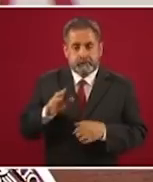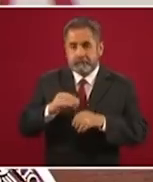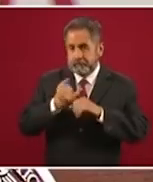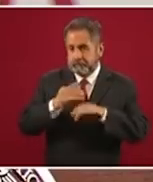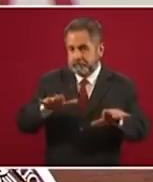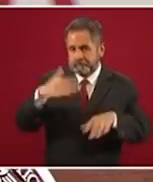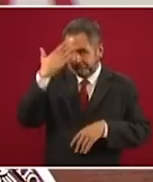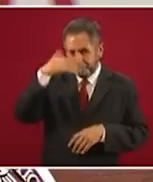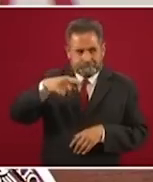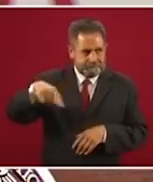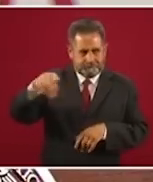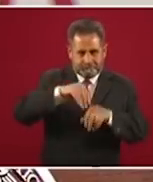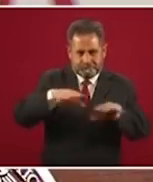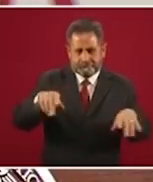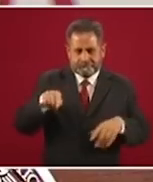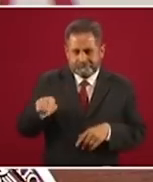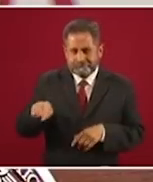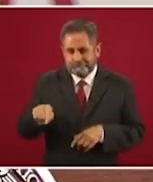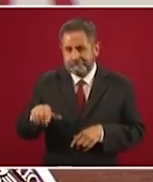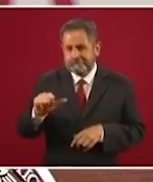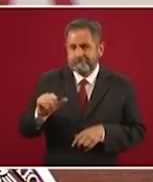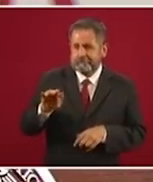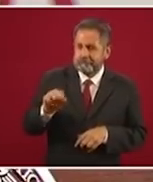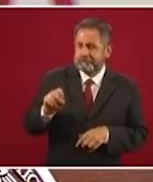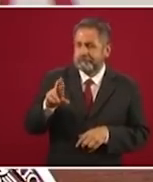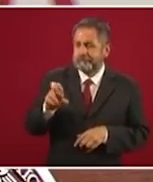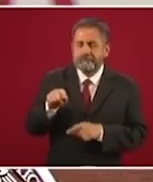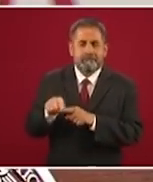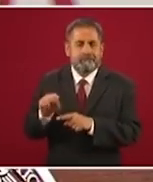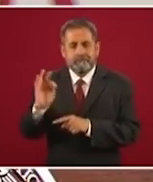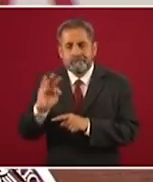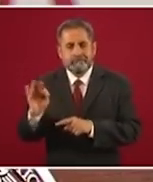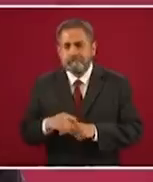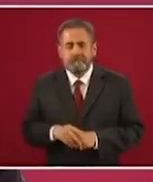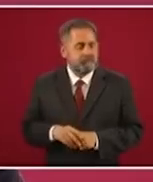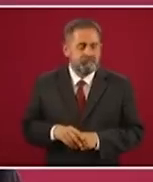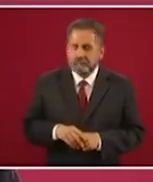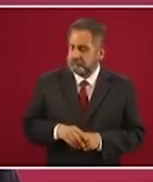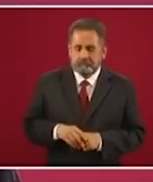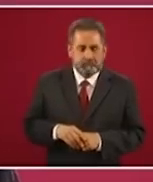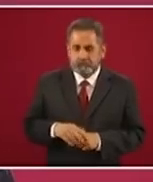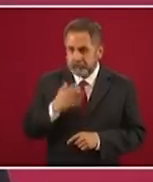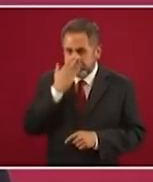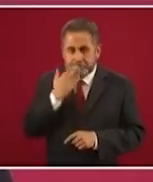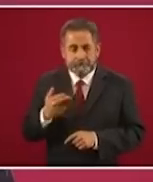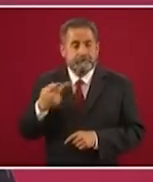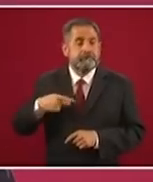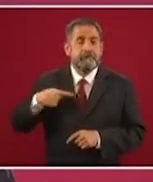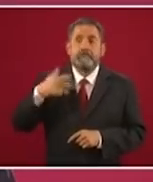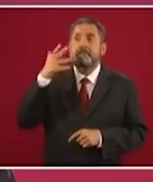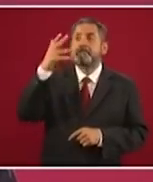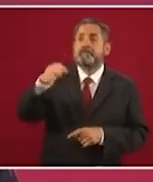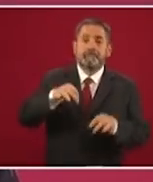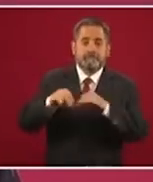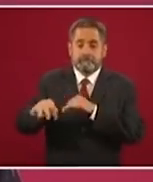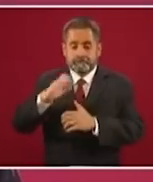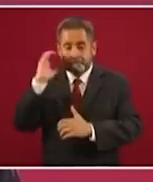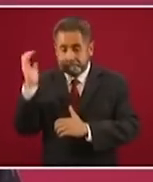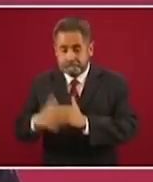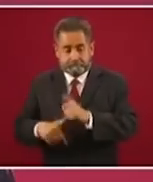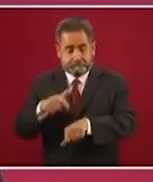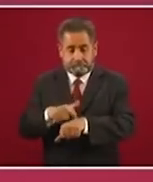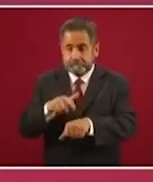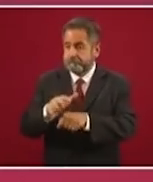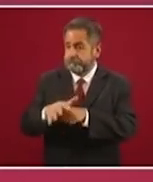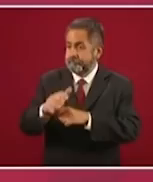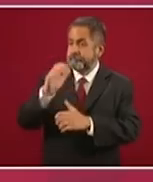información suficiente de que no van a recibir los trabajadores